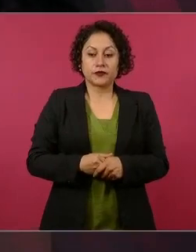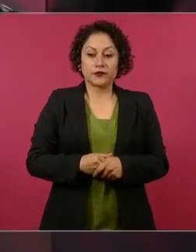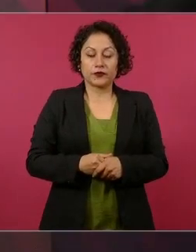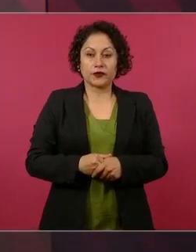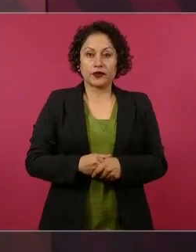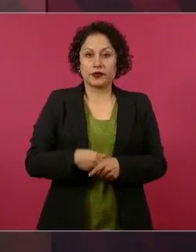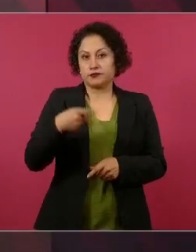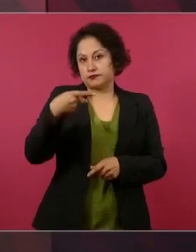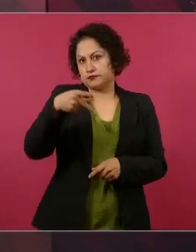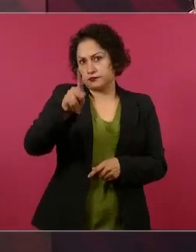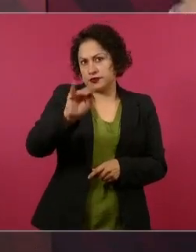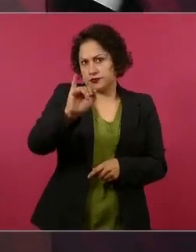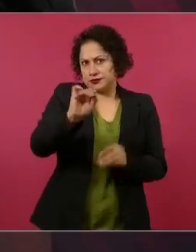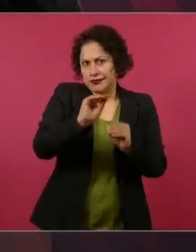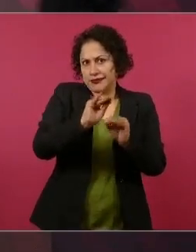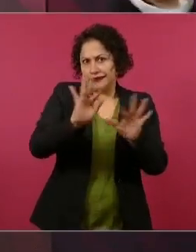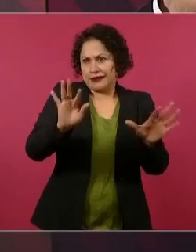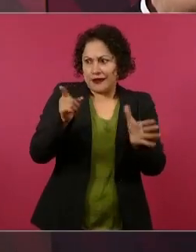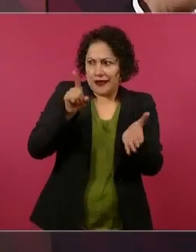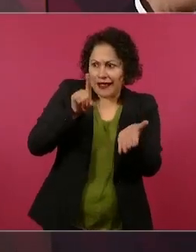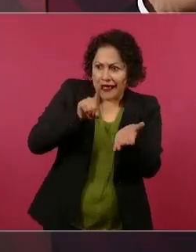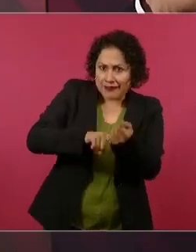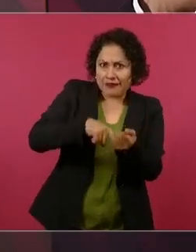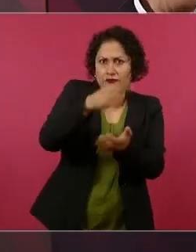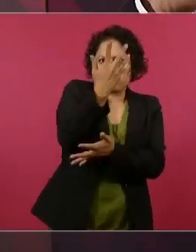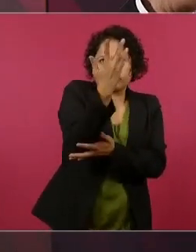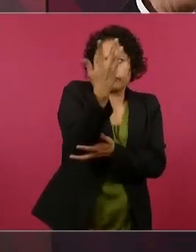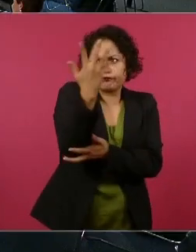está lleno de árboles, tengo ceibas